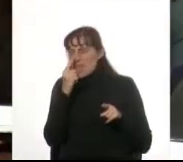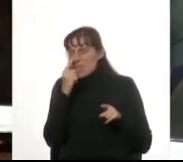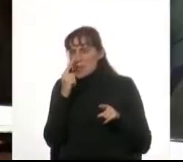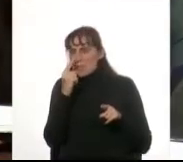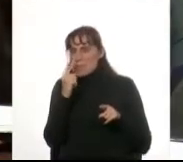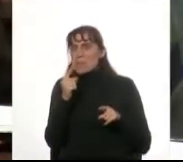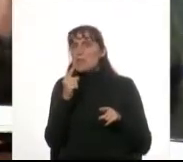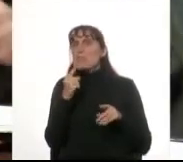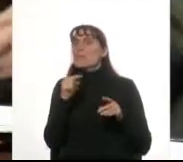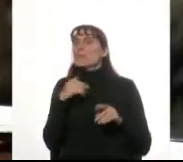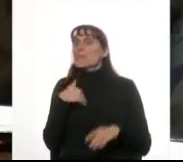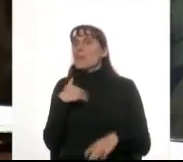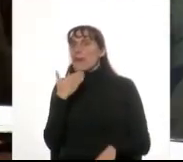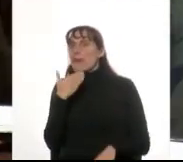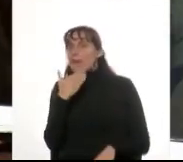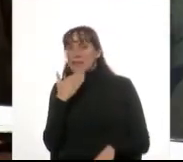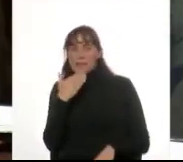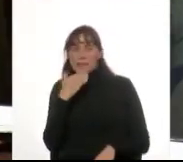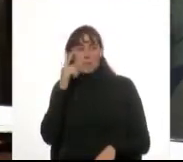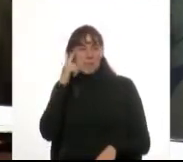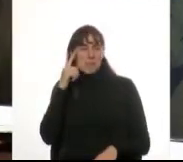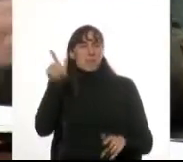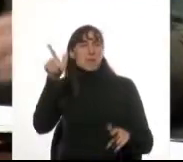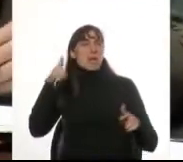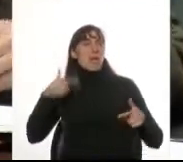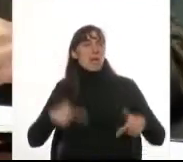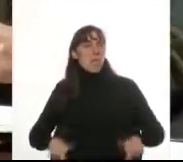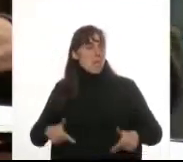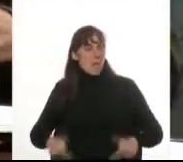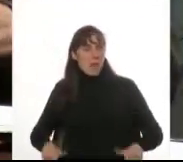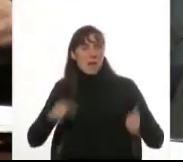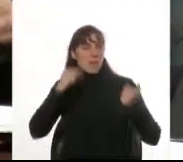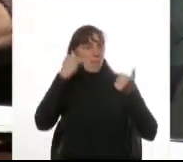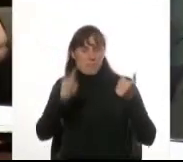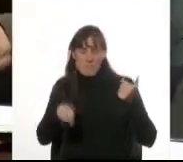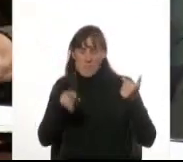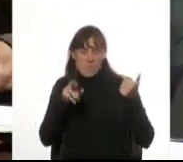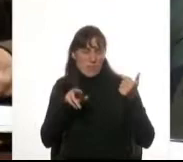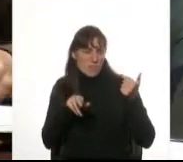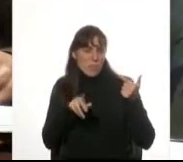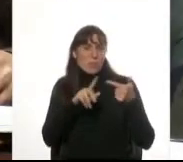Pero sospecho que pasa lo mismo en la Cancillería y sospecho que pasa lo mismo